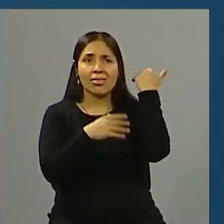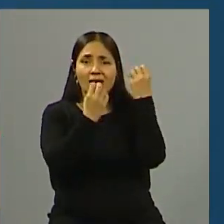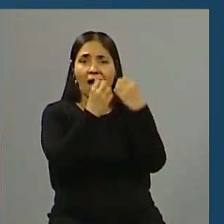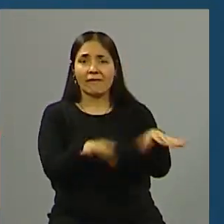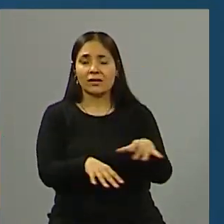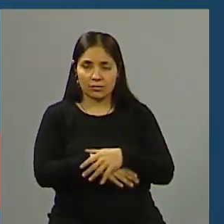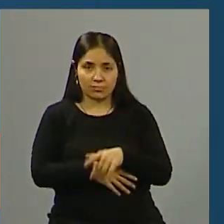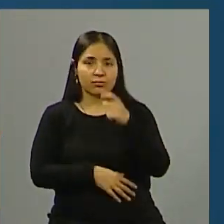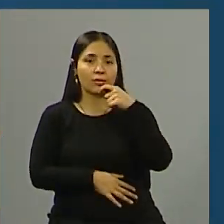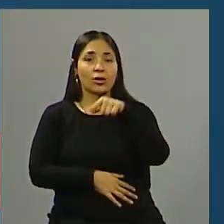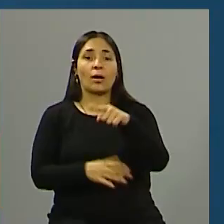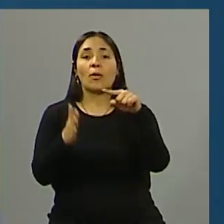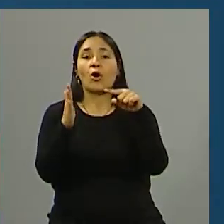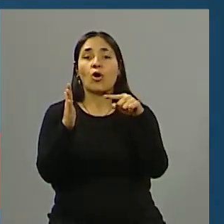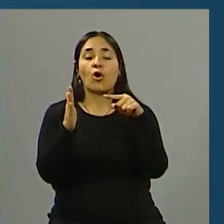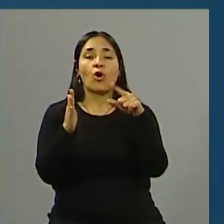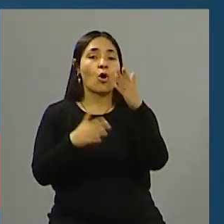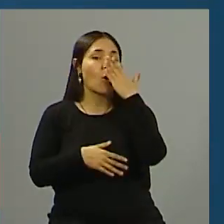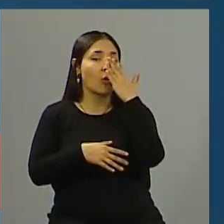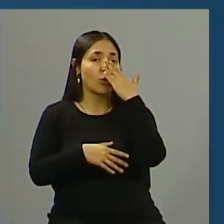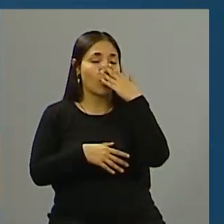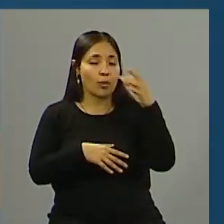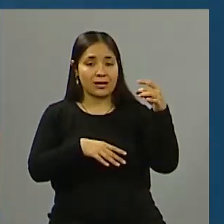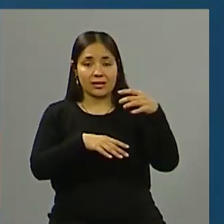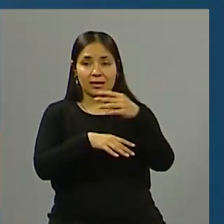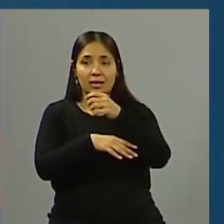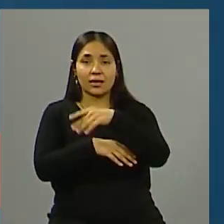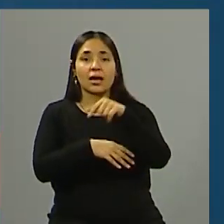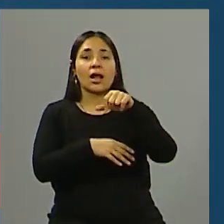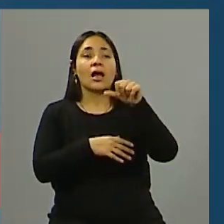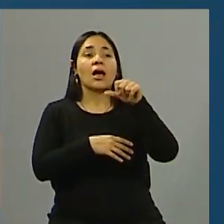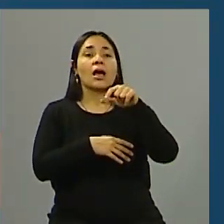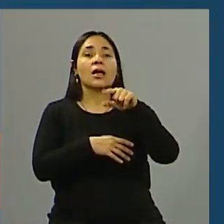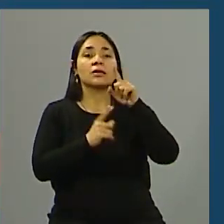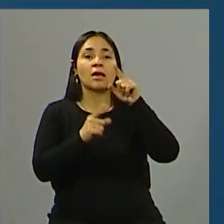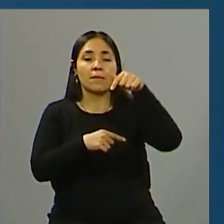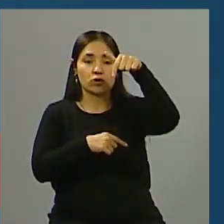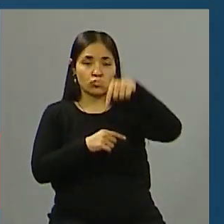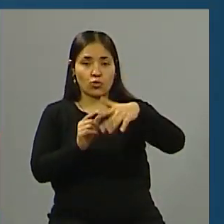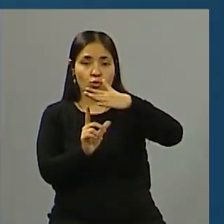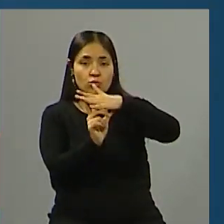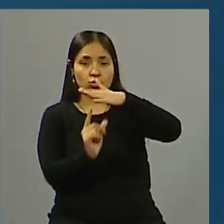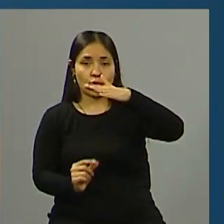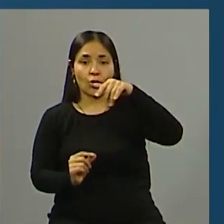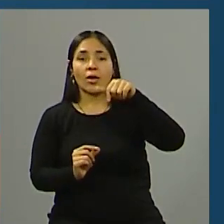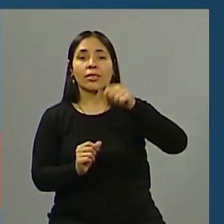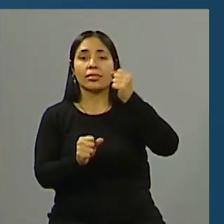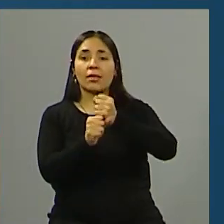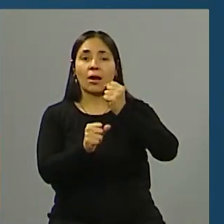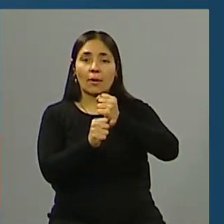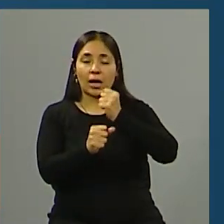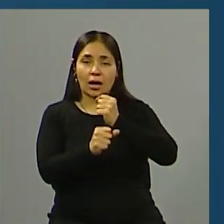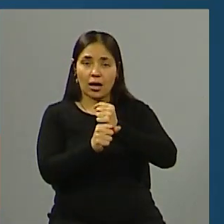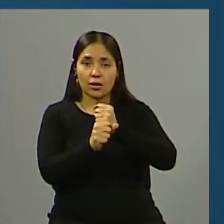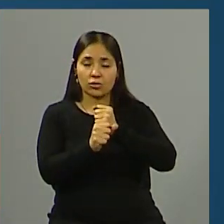Digo, en Córdoba se han reactivado trenes, ahora en la Patagonia estamos trabajando al respecto. Se